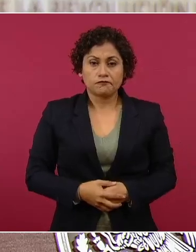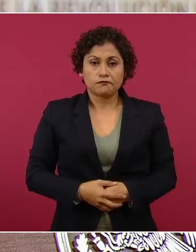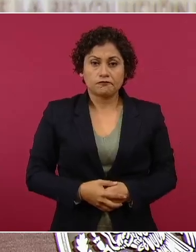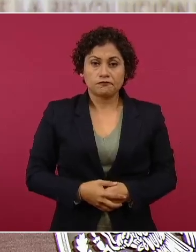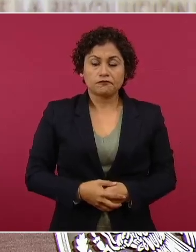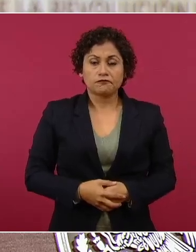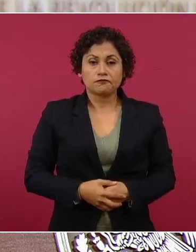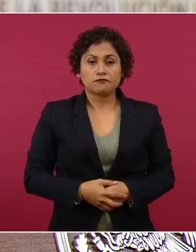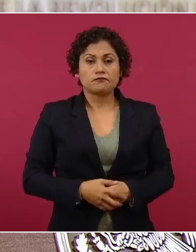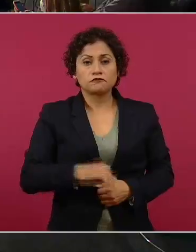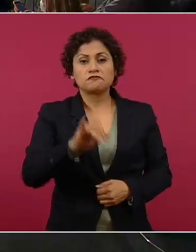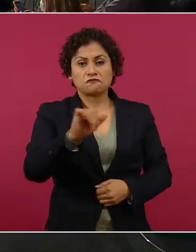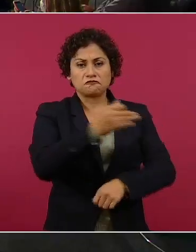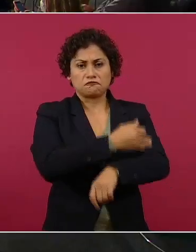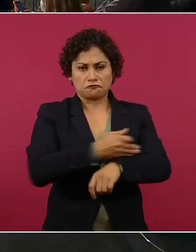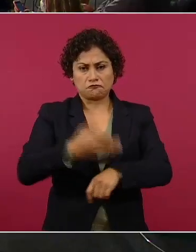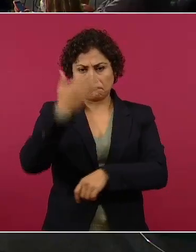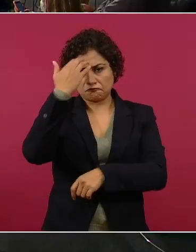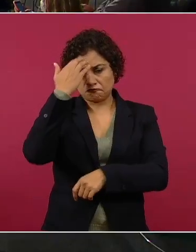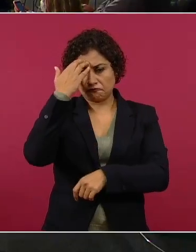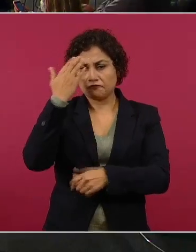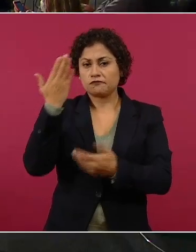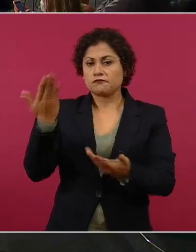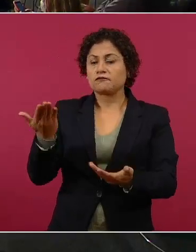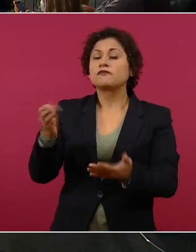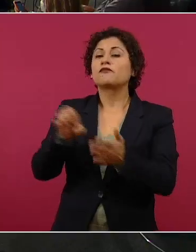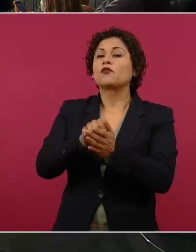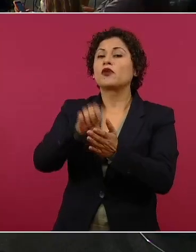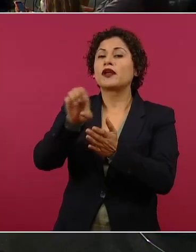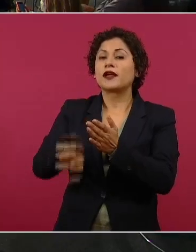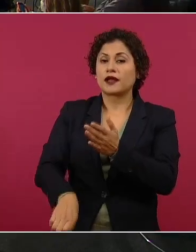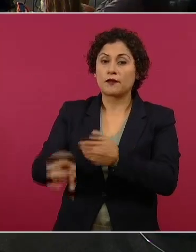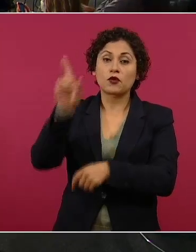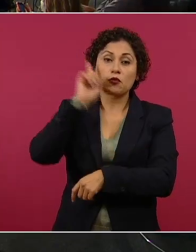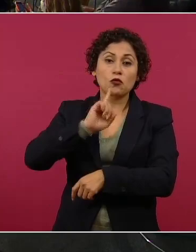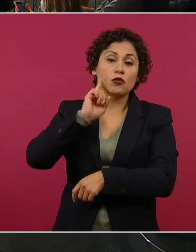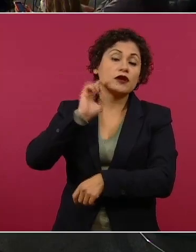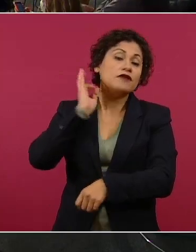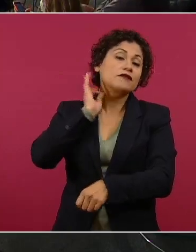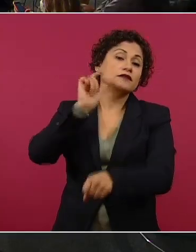Sí, la familia sí lo piensa. El caso de Ernestina Godoy es